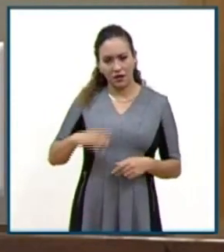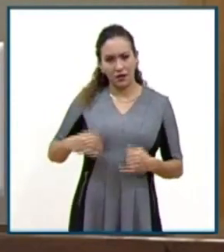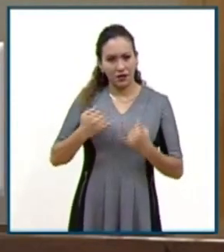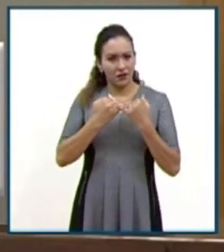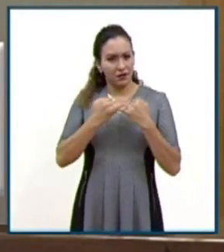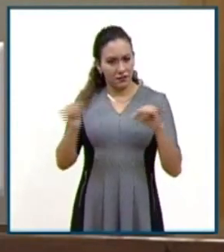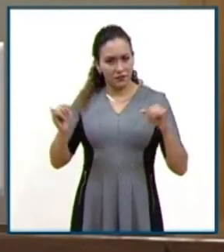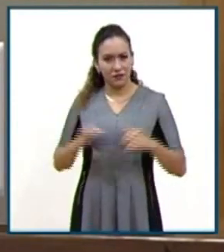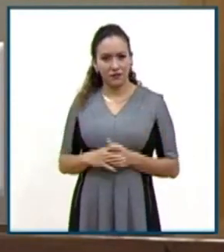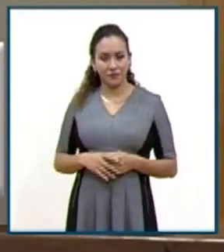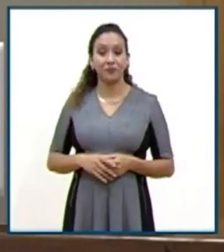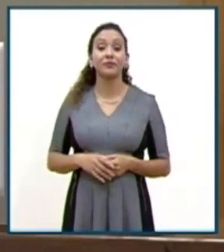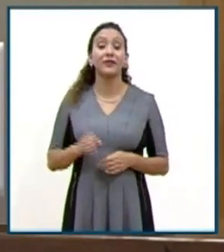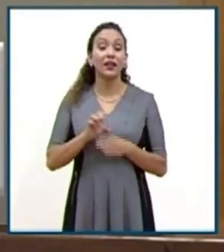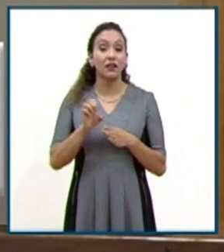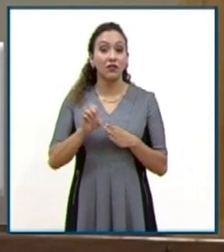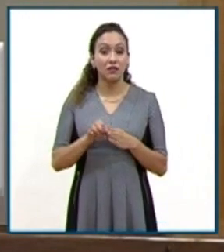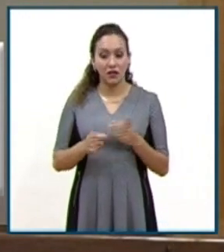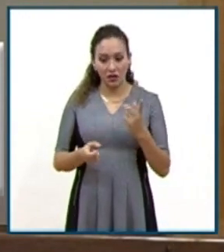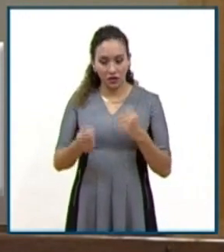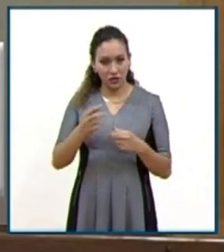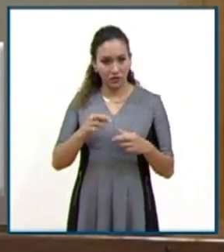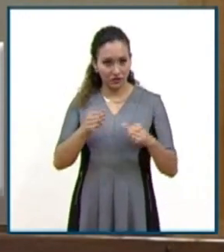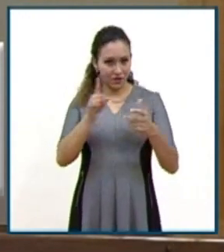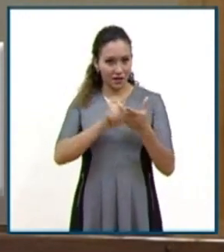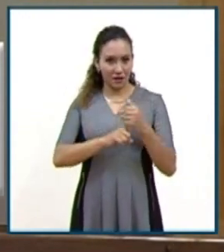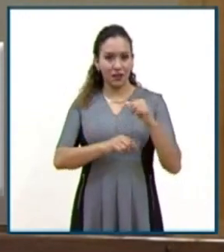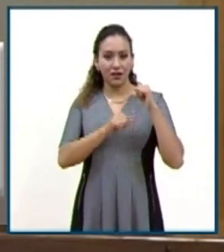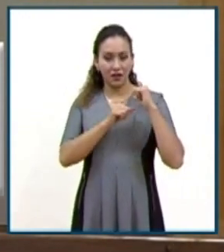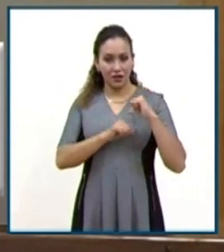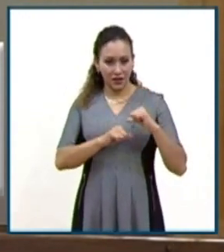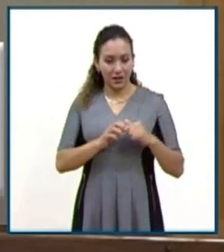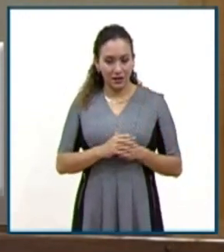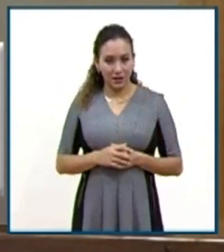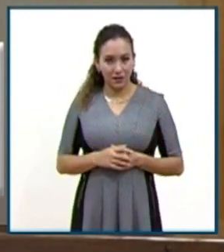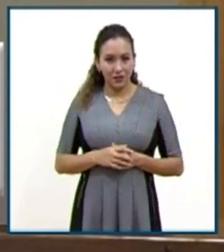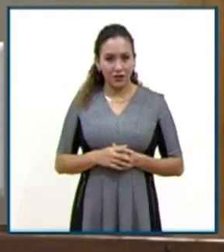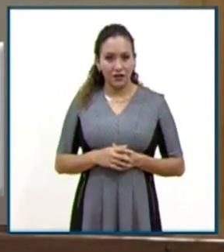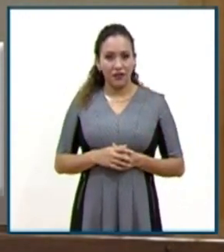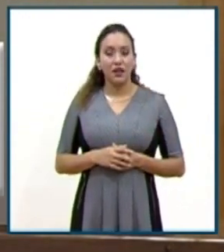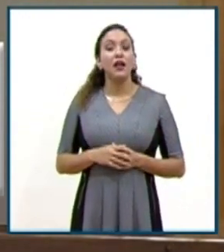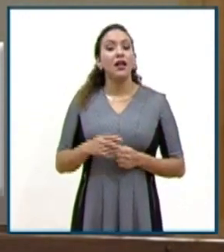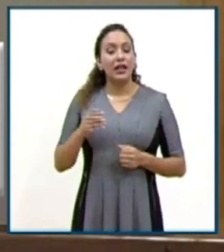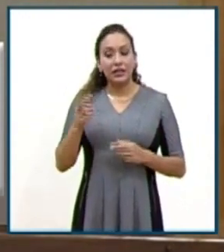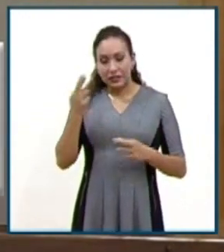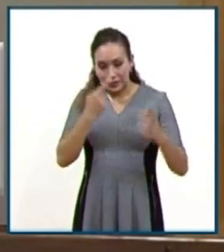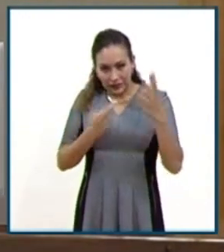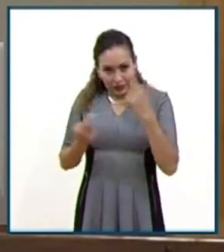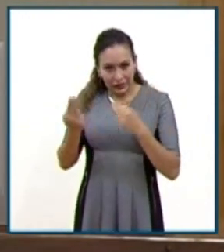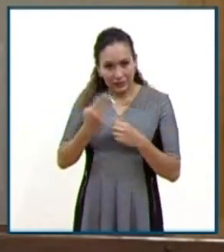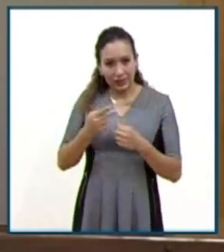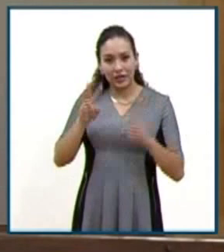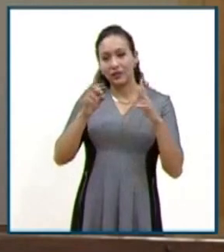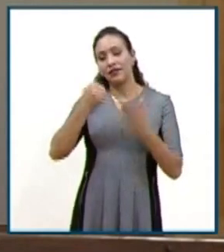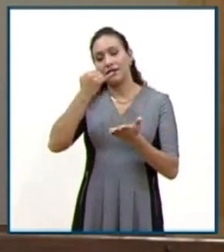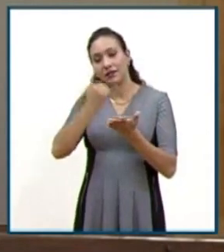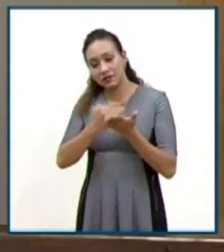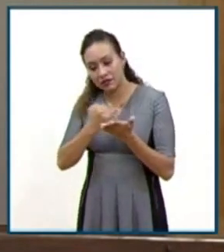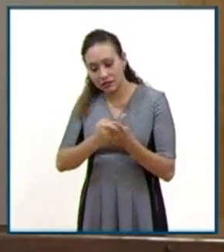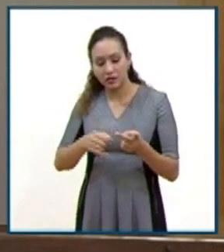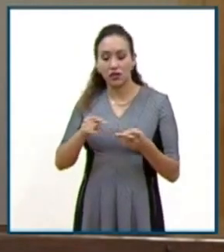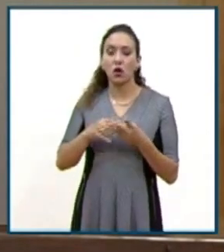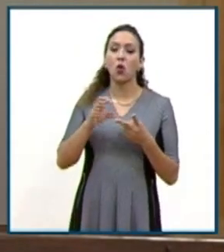legitimación e interés jurídico respectivamente para impugnar los acuerdos de coalición de partidos políticos. Así lo resolvió la Sala